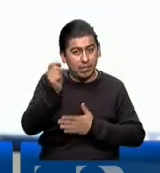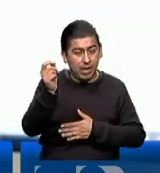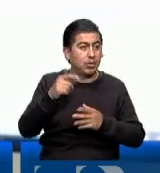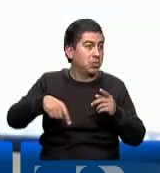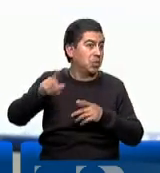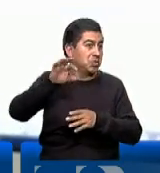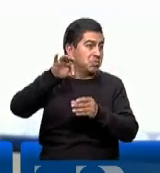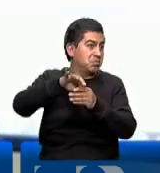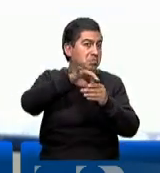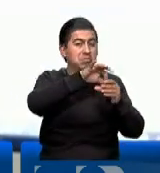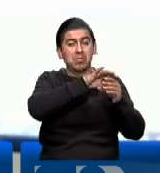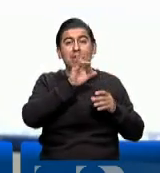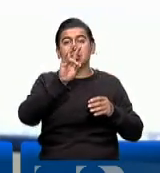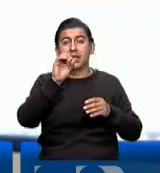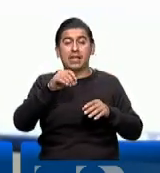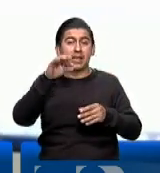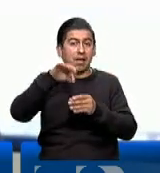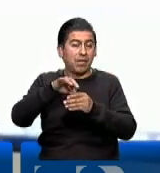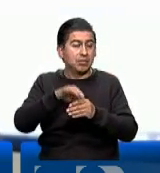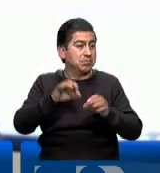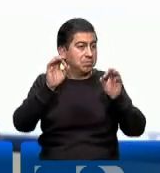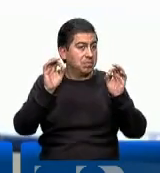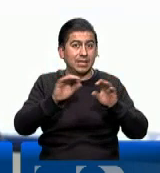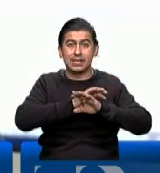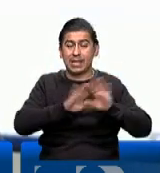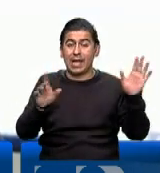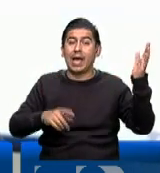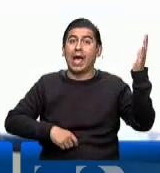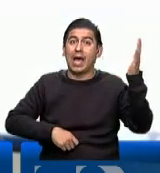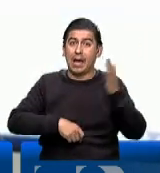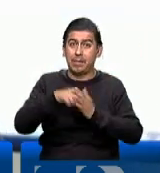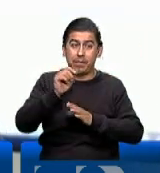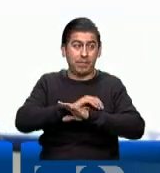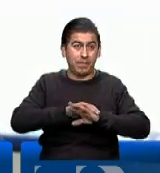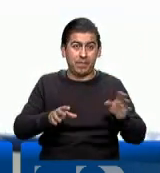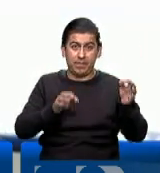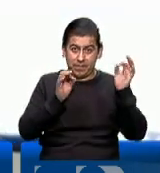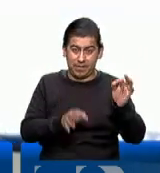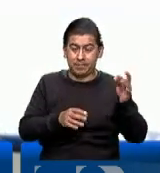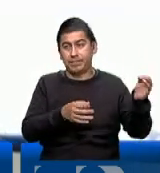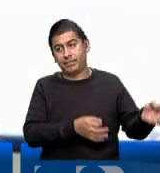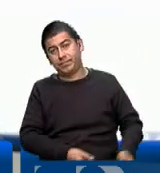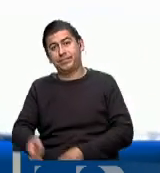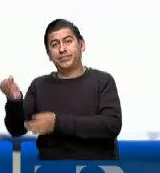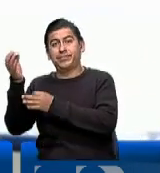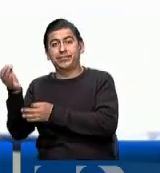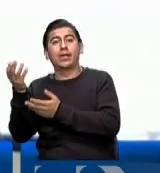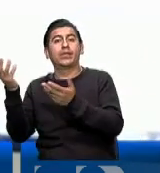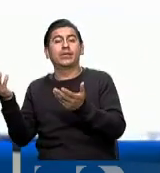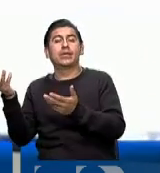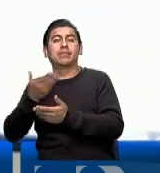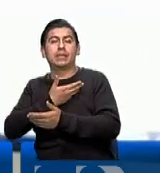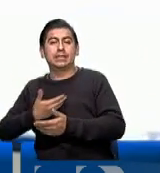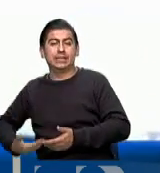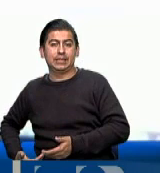absoluta esto es 70 votos pero una vez aprobado ese proyecto de ley derogatoria del decreto ley va a la sanción